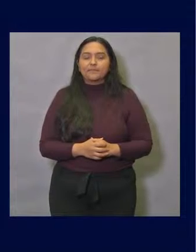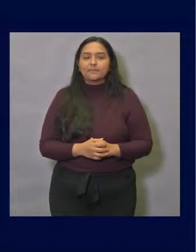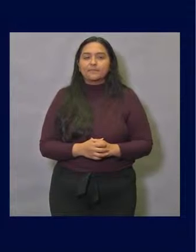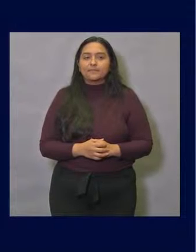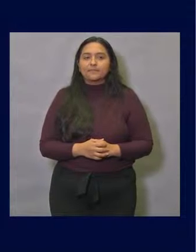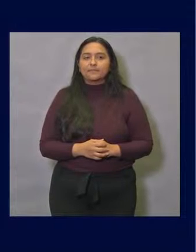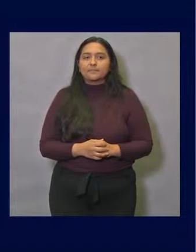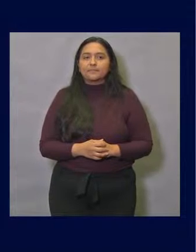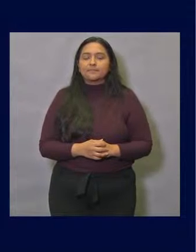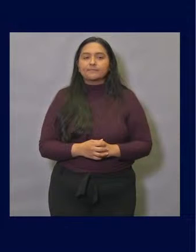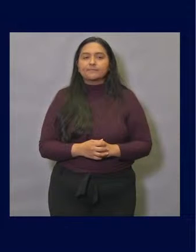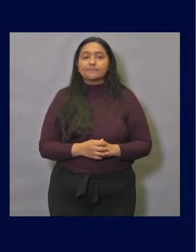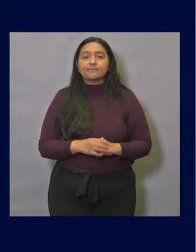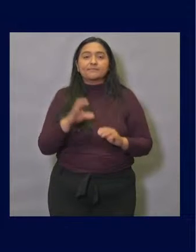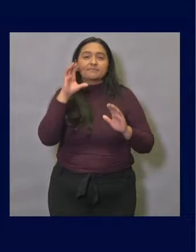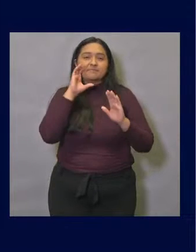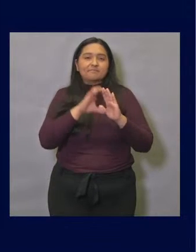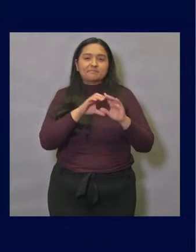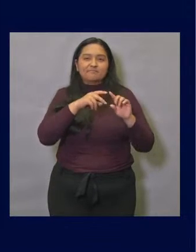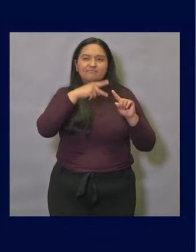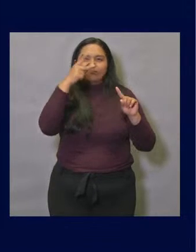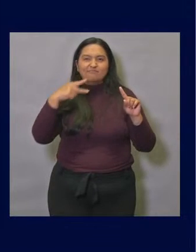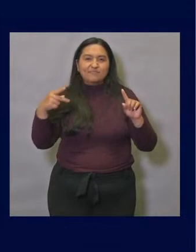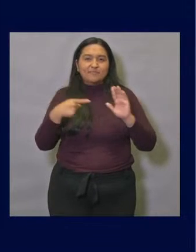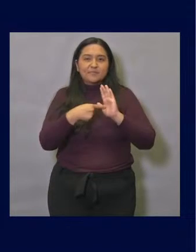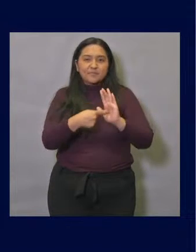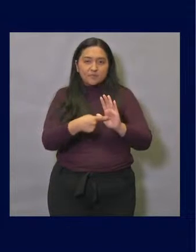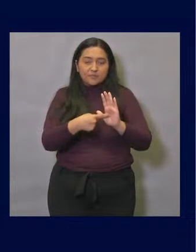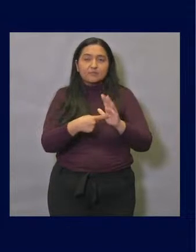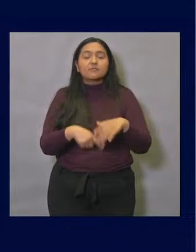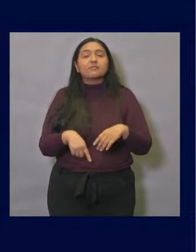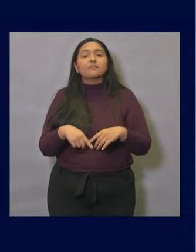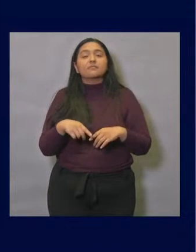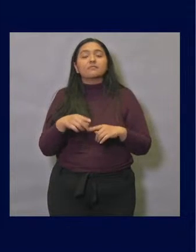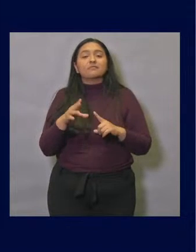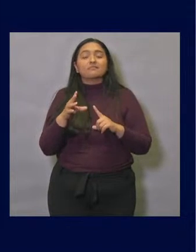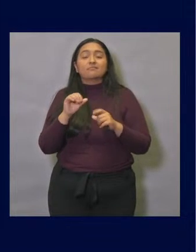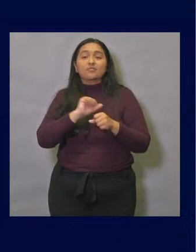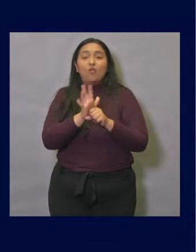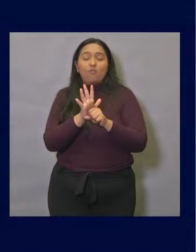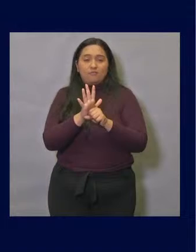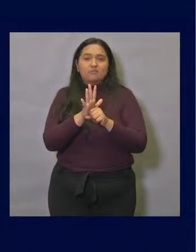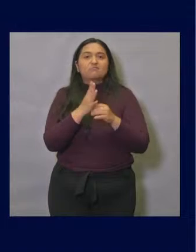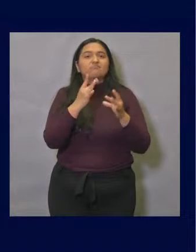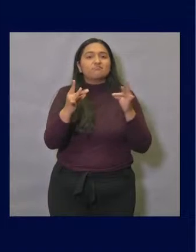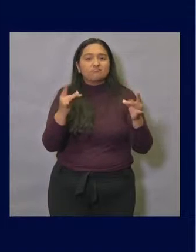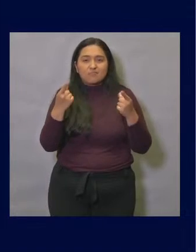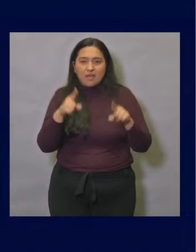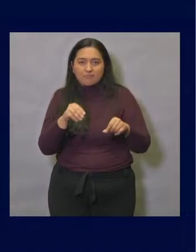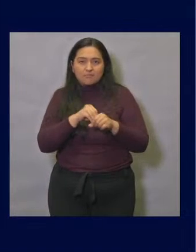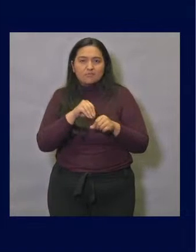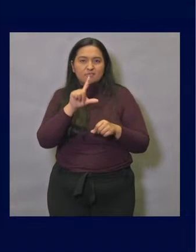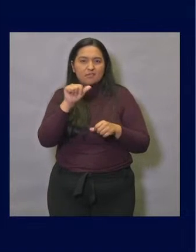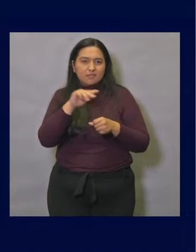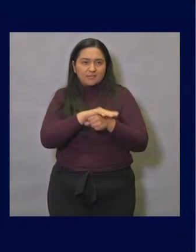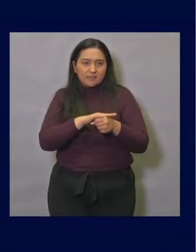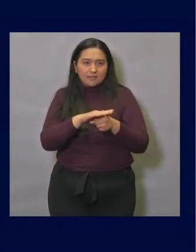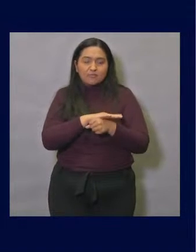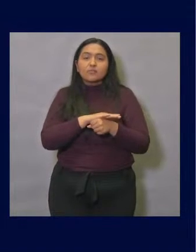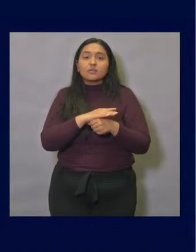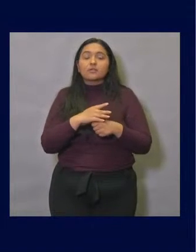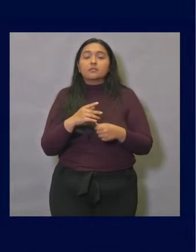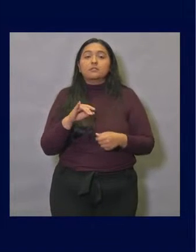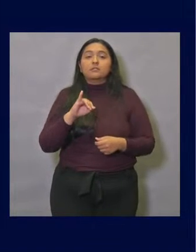Este gráfico muestra la proporción de residentes del condado de Los Ángeles con COVID-19 que fueron hospitalizados entre julio